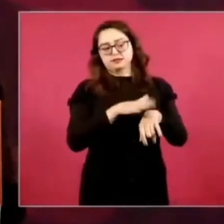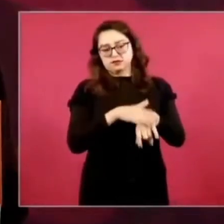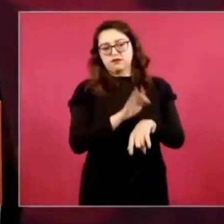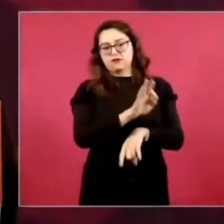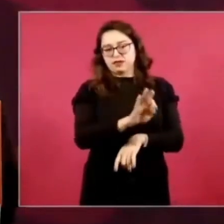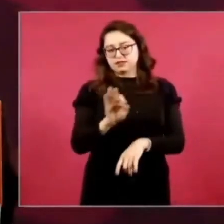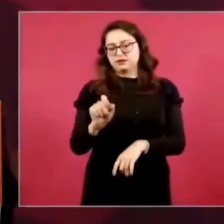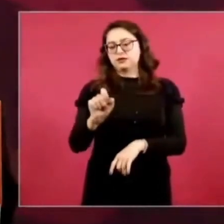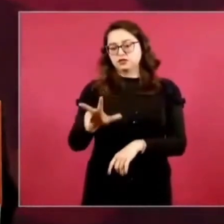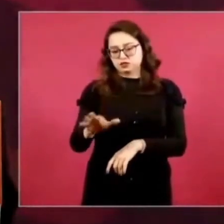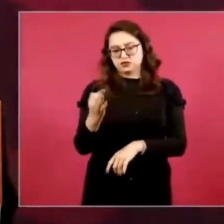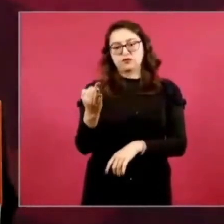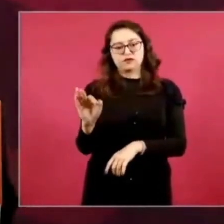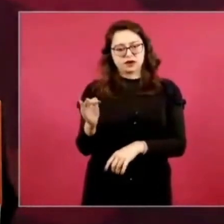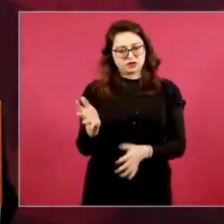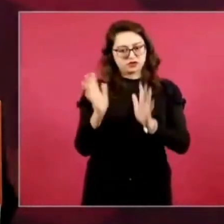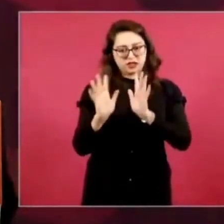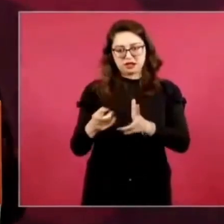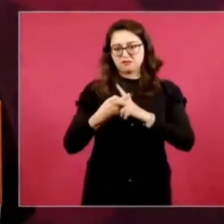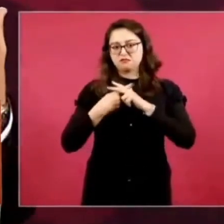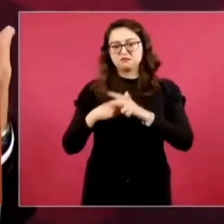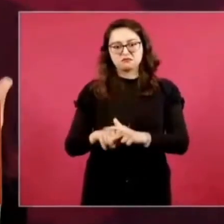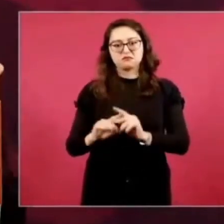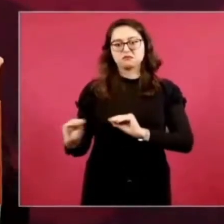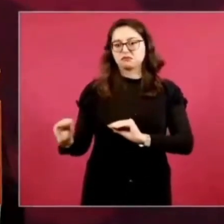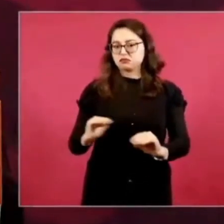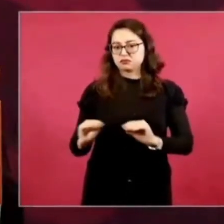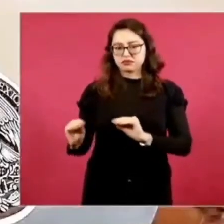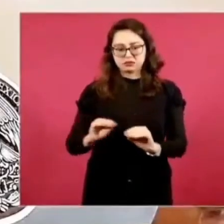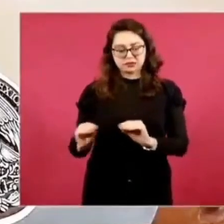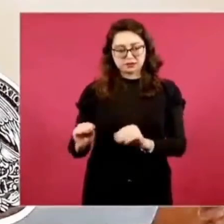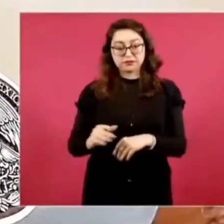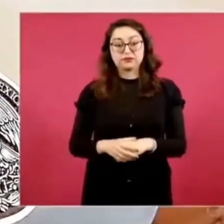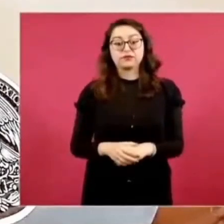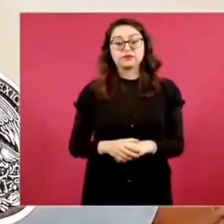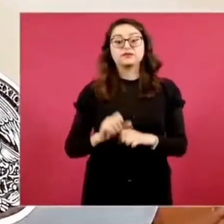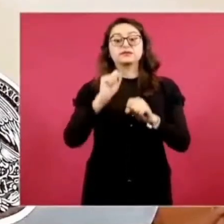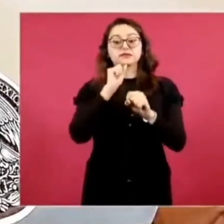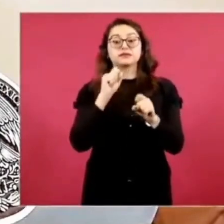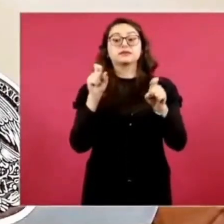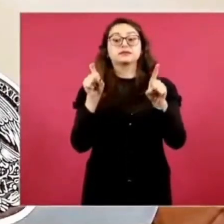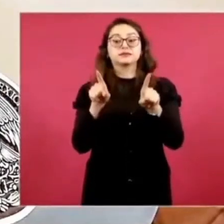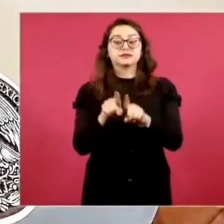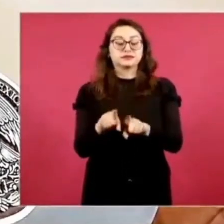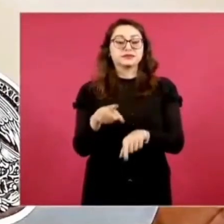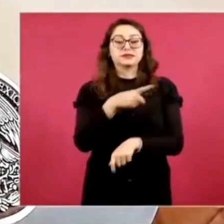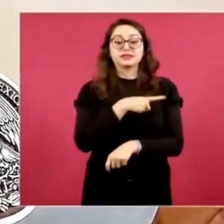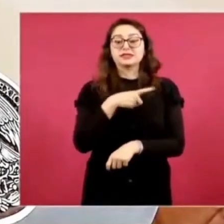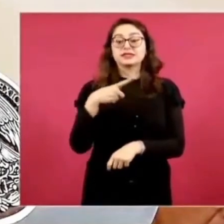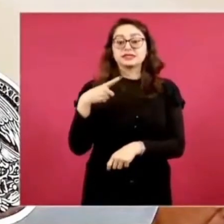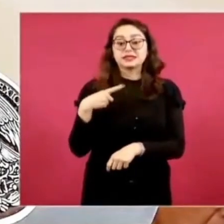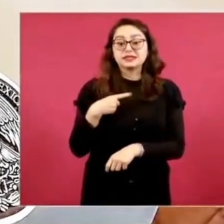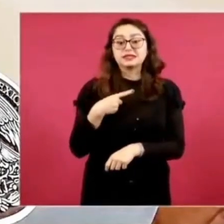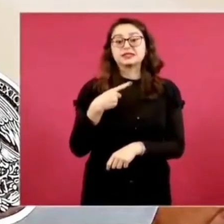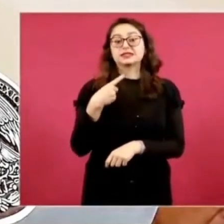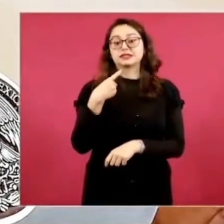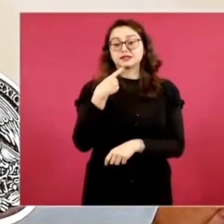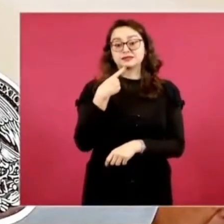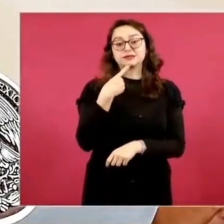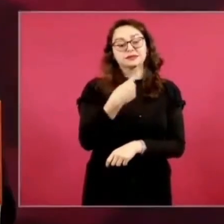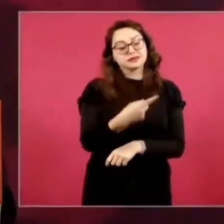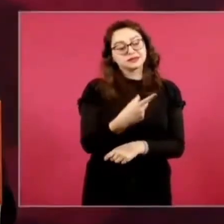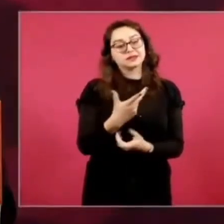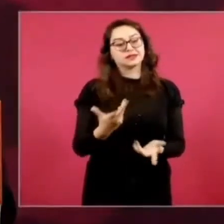Y también que se conozca cuánto tiempo lleva construir